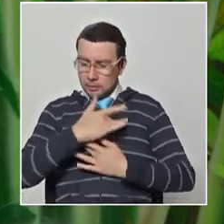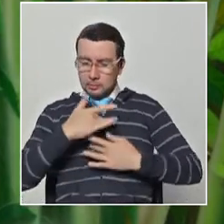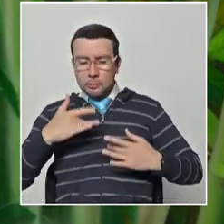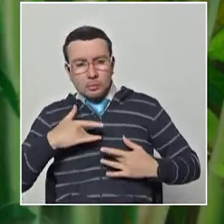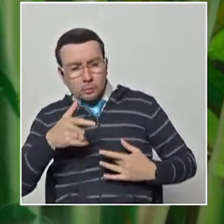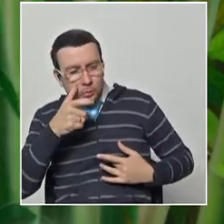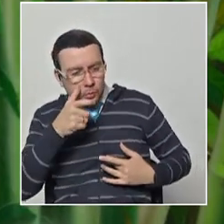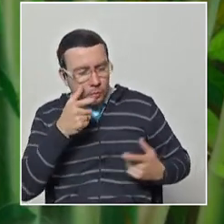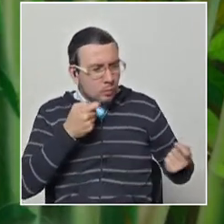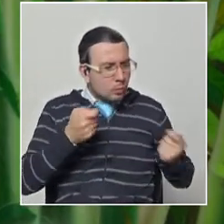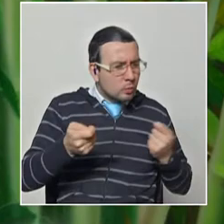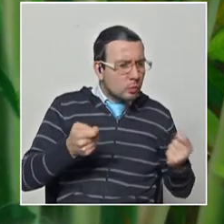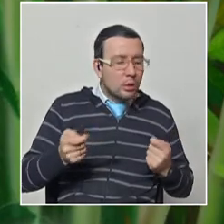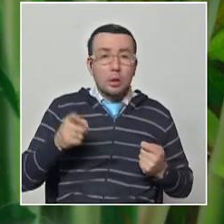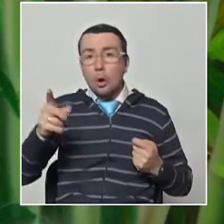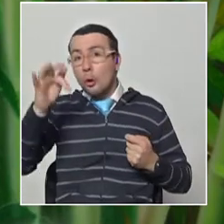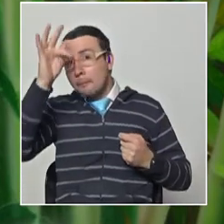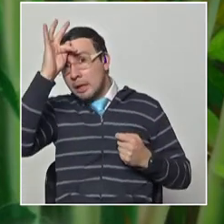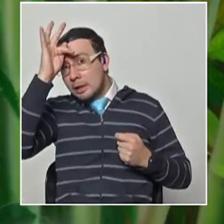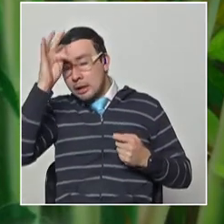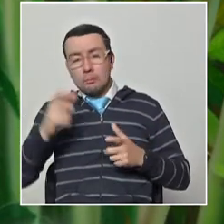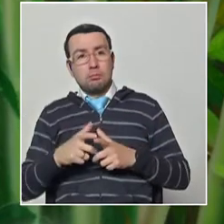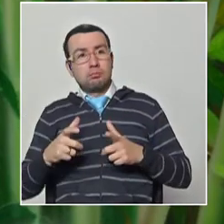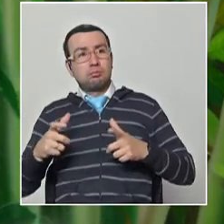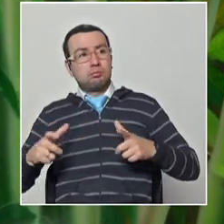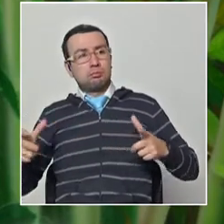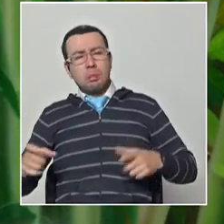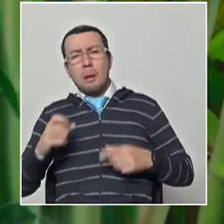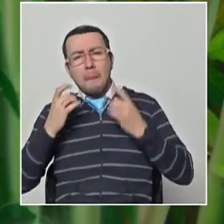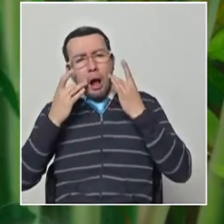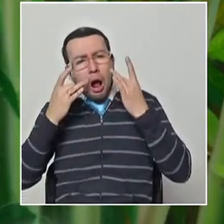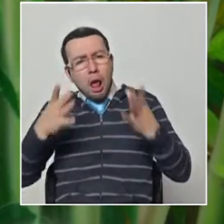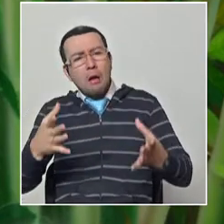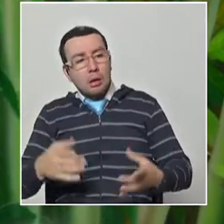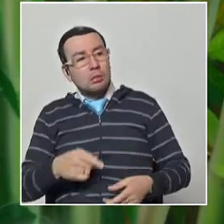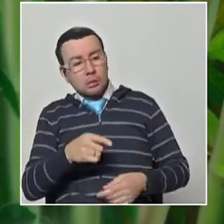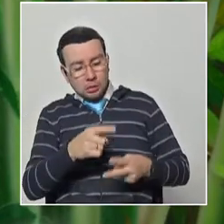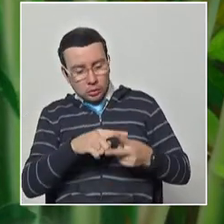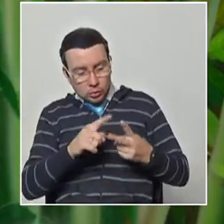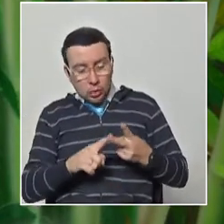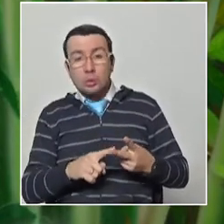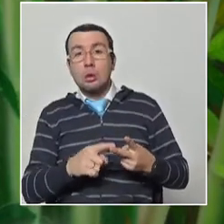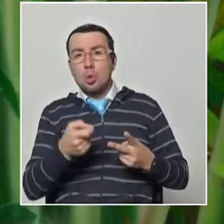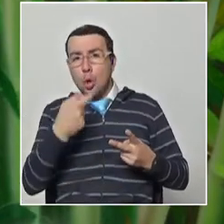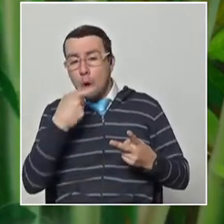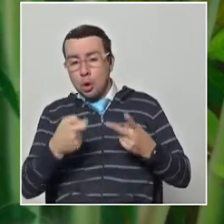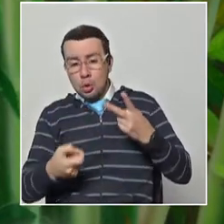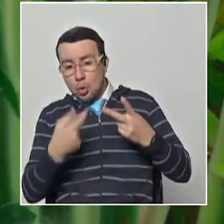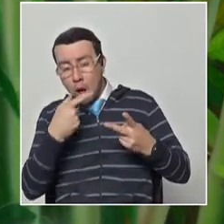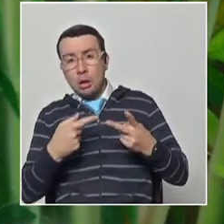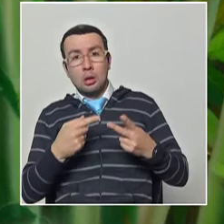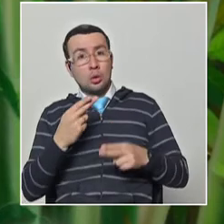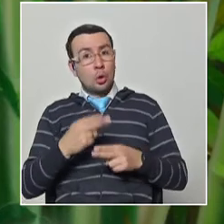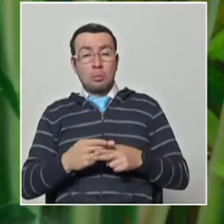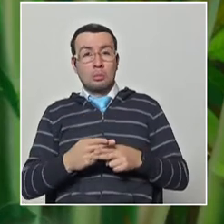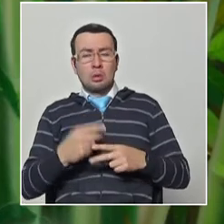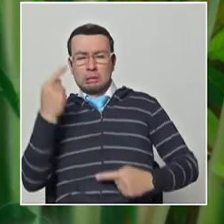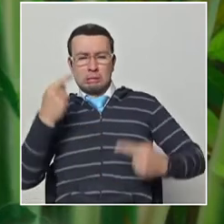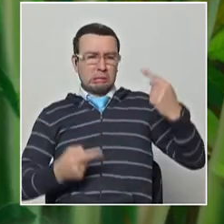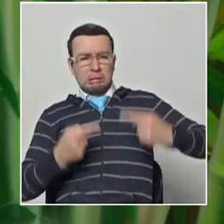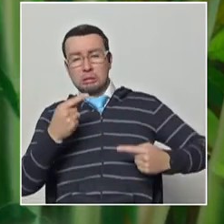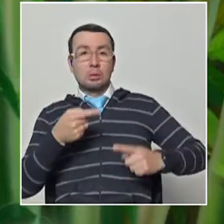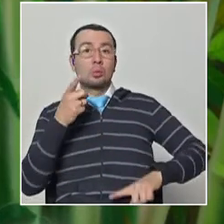porque es que en los hospitales estamos encantados de las complicaciones de esas dos pastillas por para no decir nombres ni entrar en